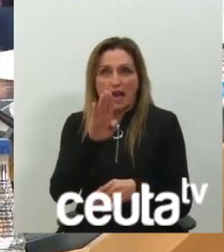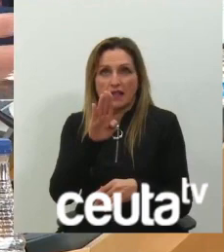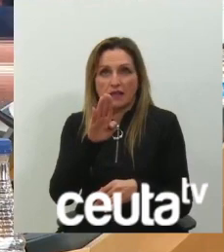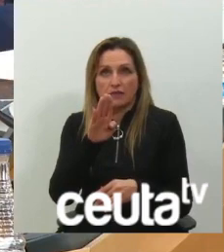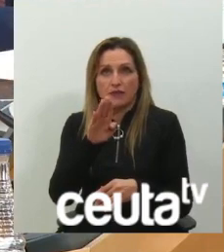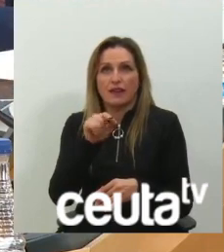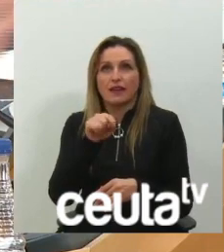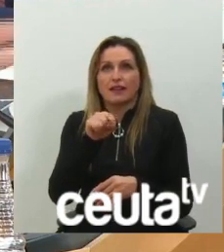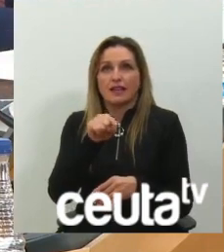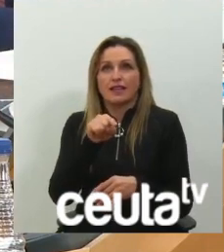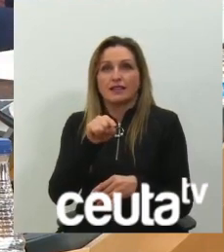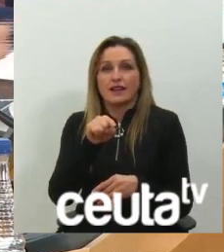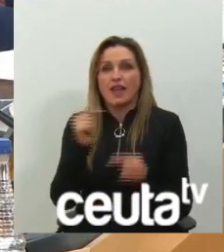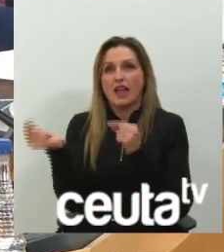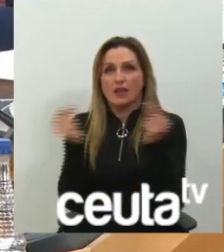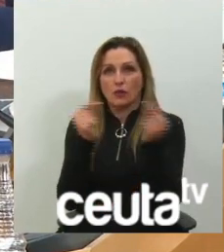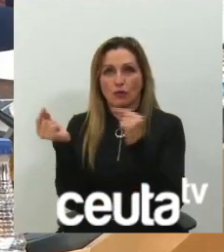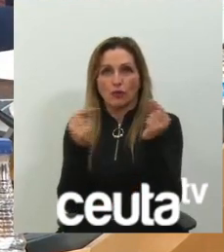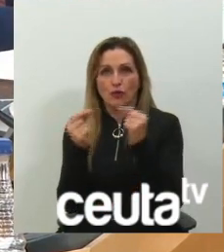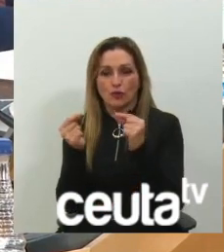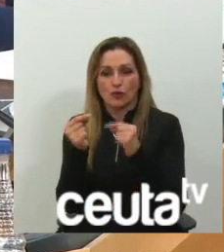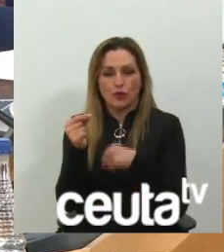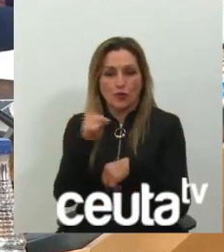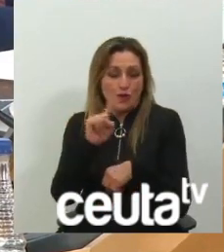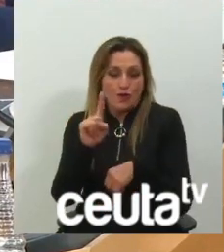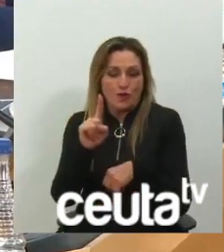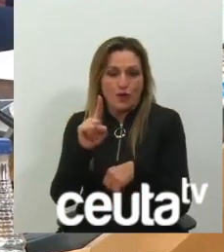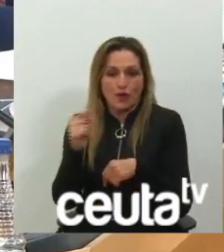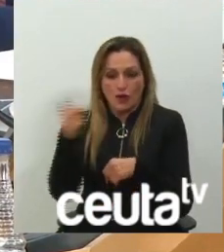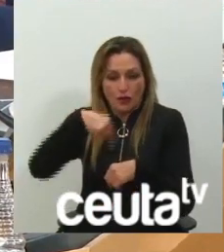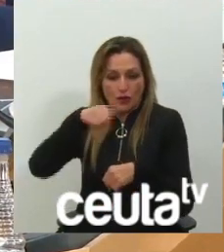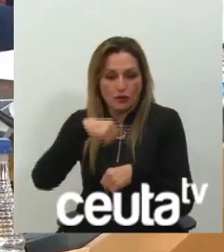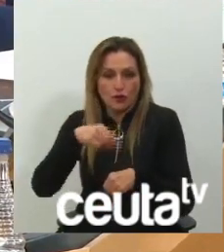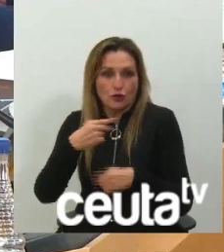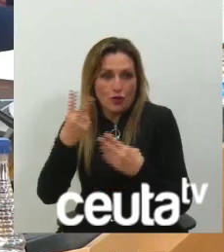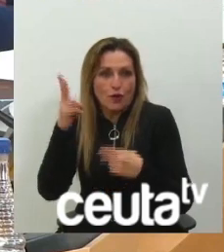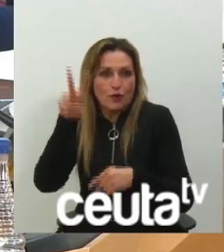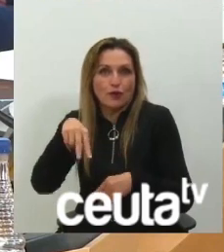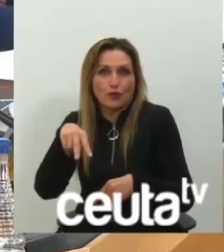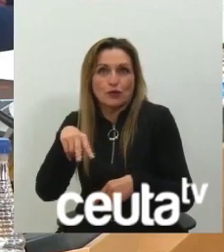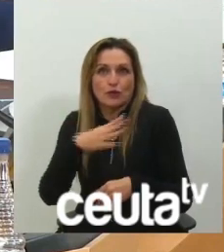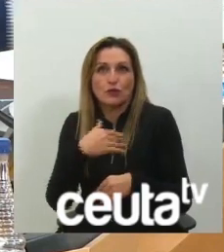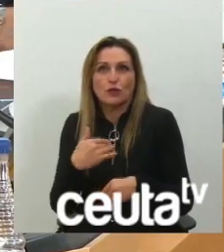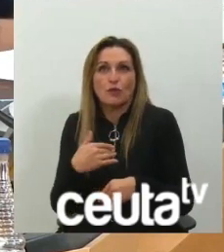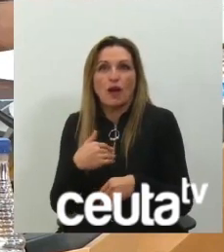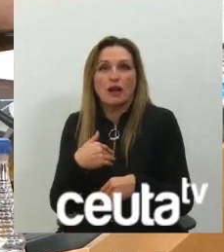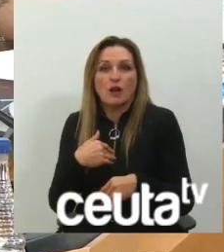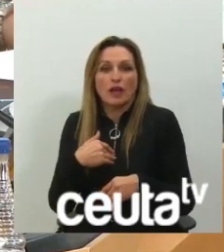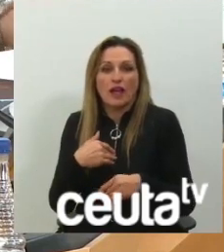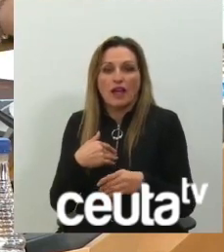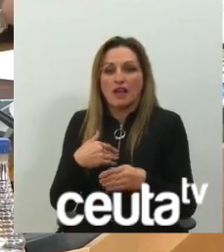no hay discrepancia en cuanto a lo que somos respecto a los de que no tiene viabilidad